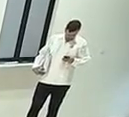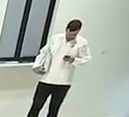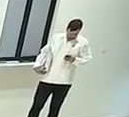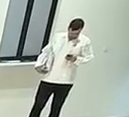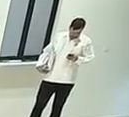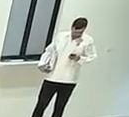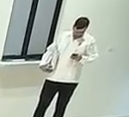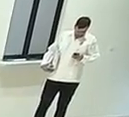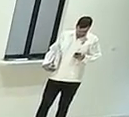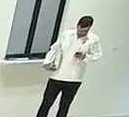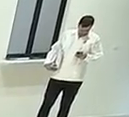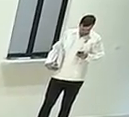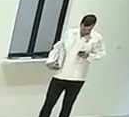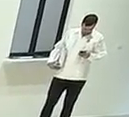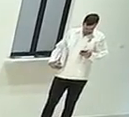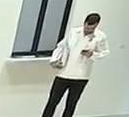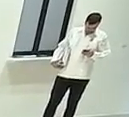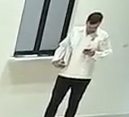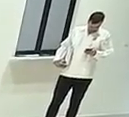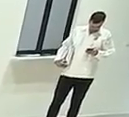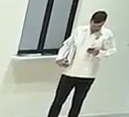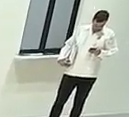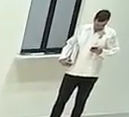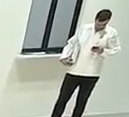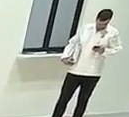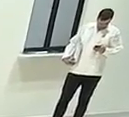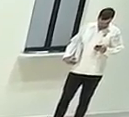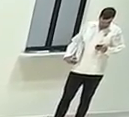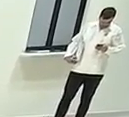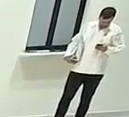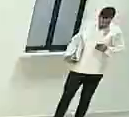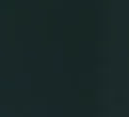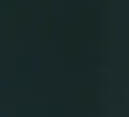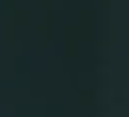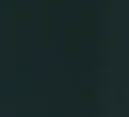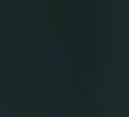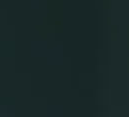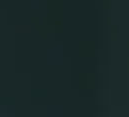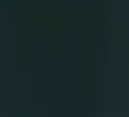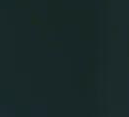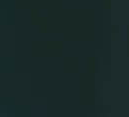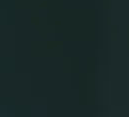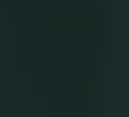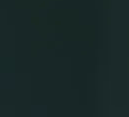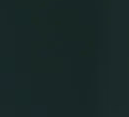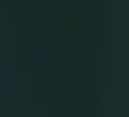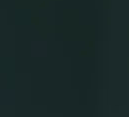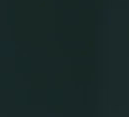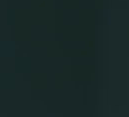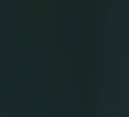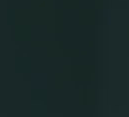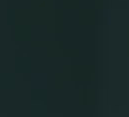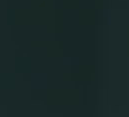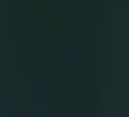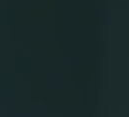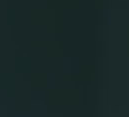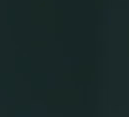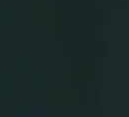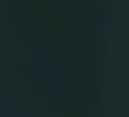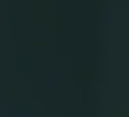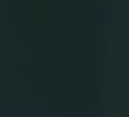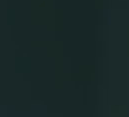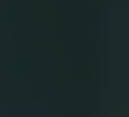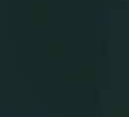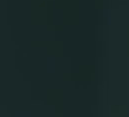que nosotros somos respetuosos del derecho de manifestación y